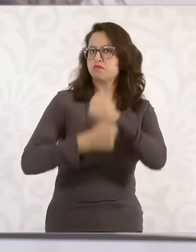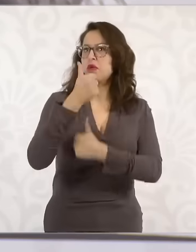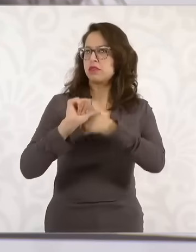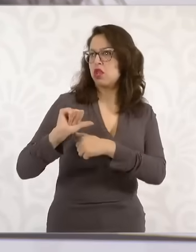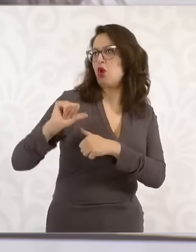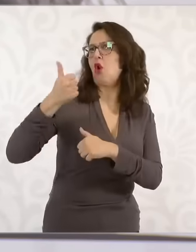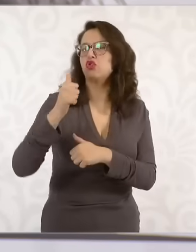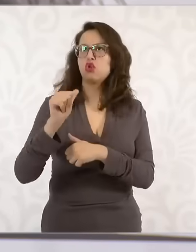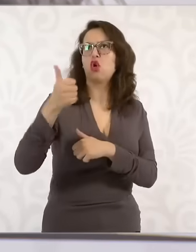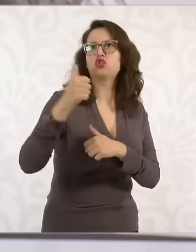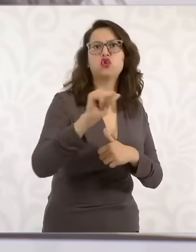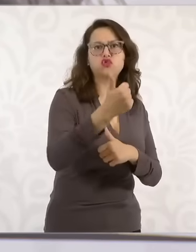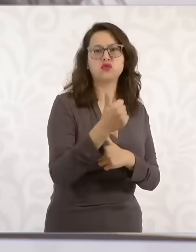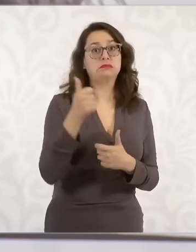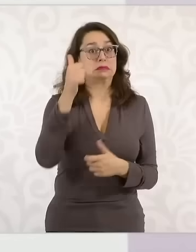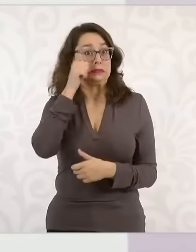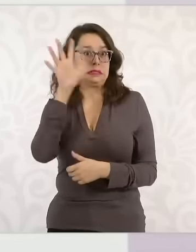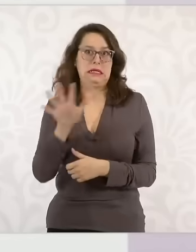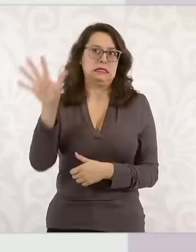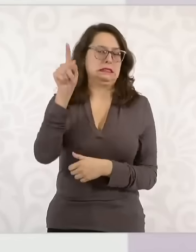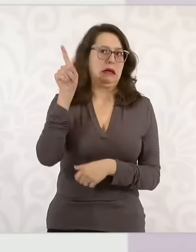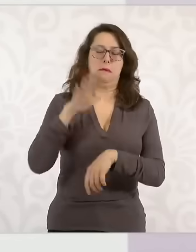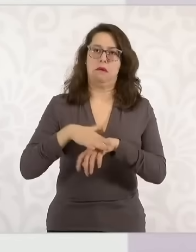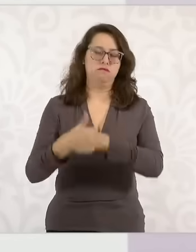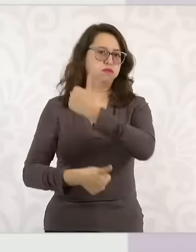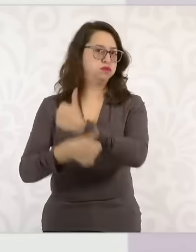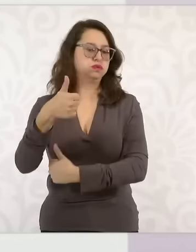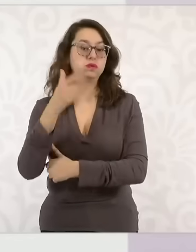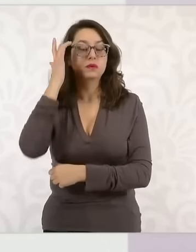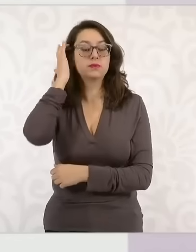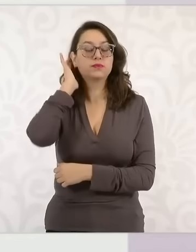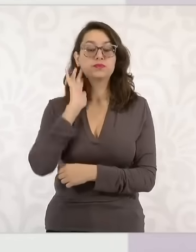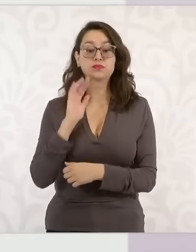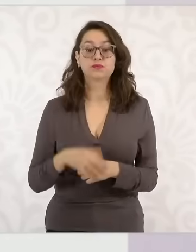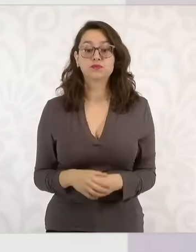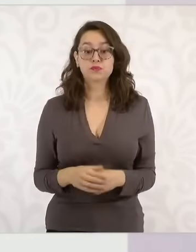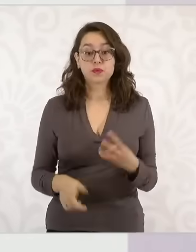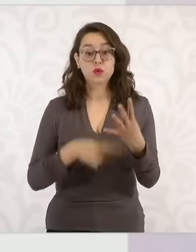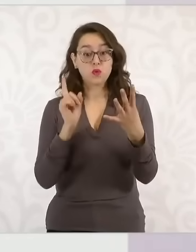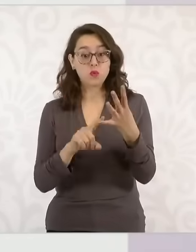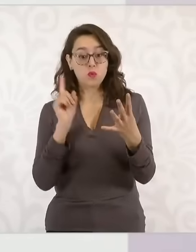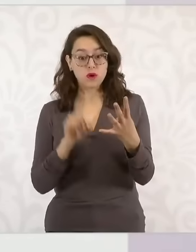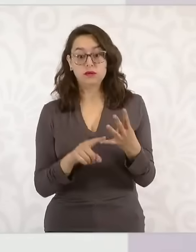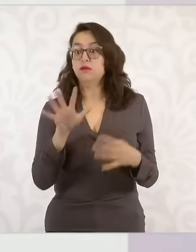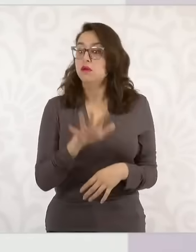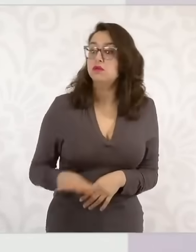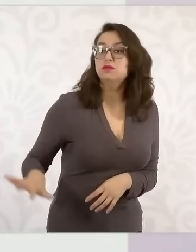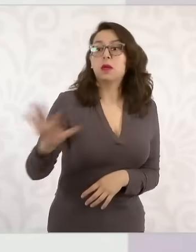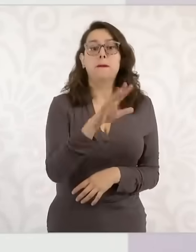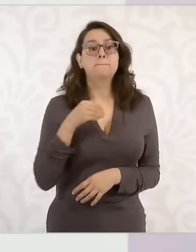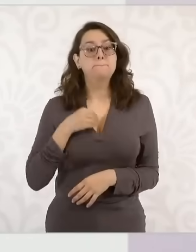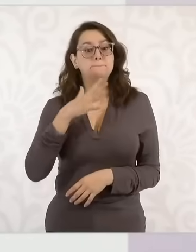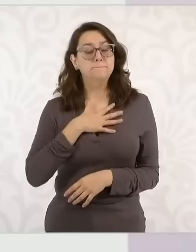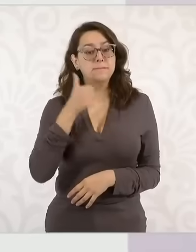el crecimiento de Asia. Cuarto, el bienestar social como eje central del desarrollo. El